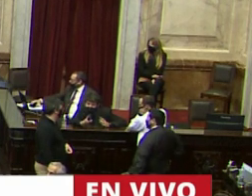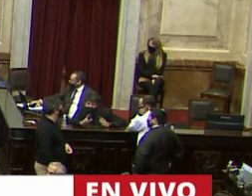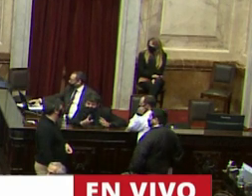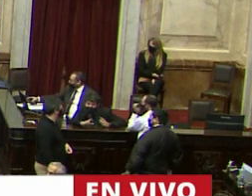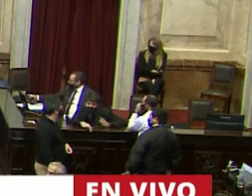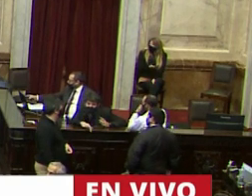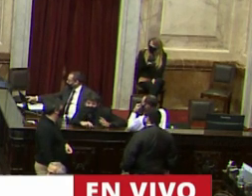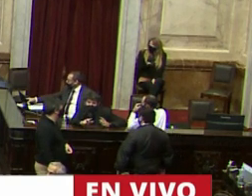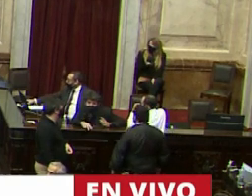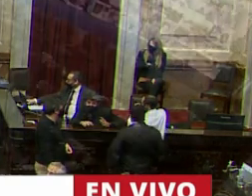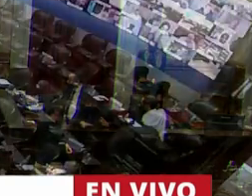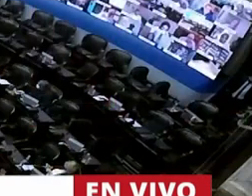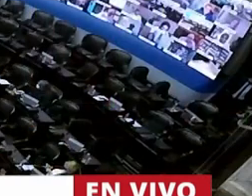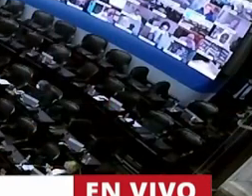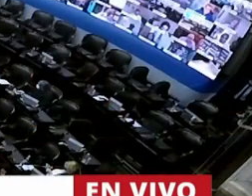su